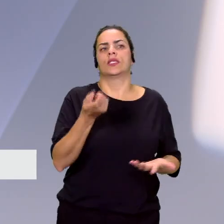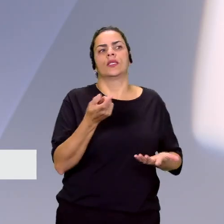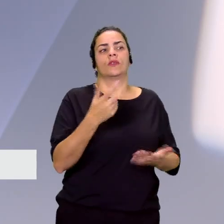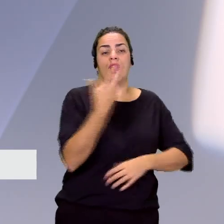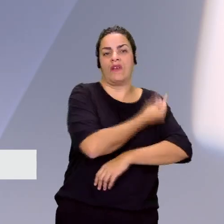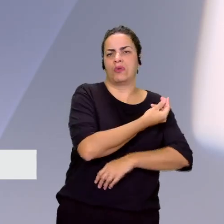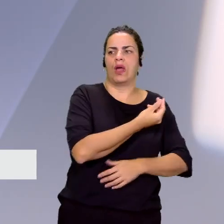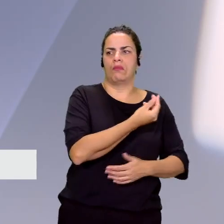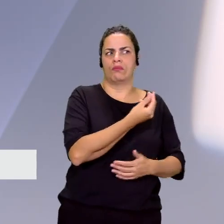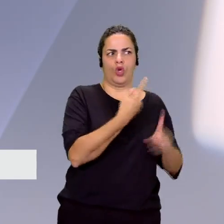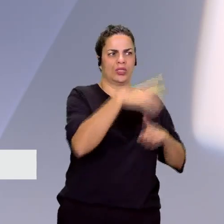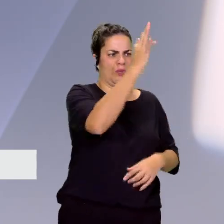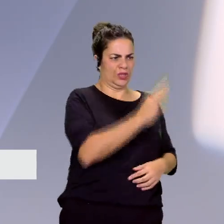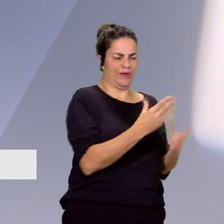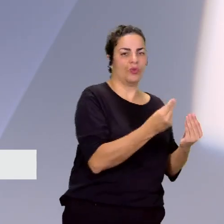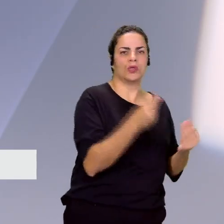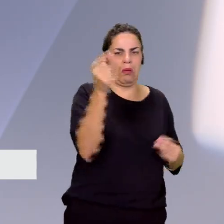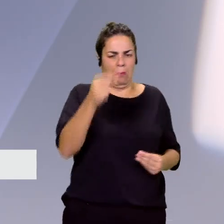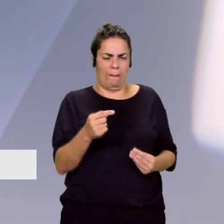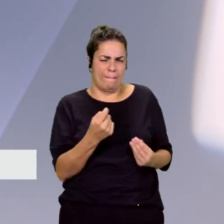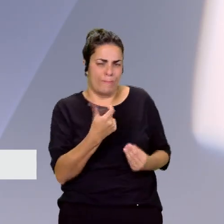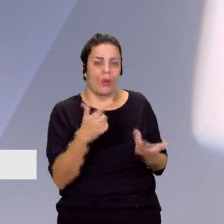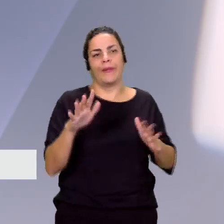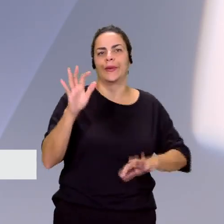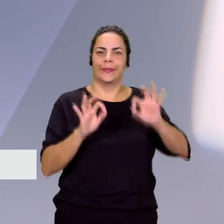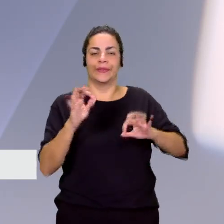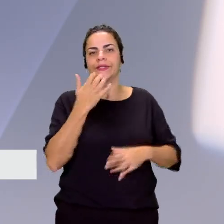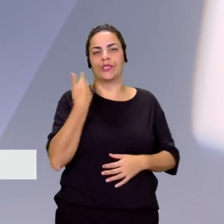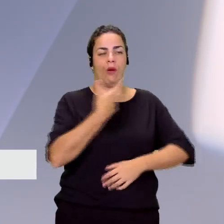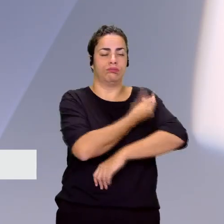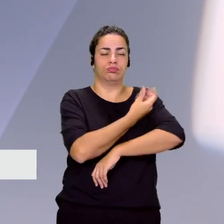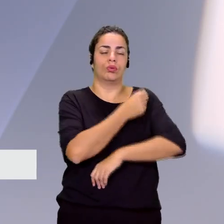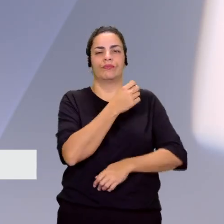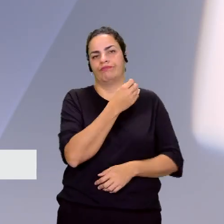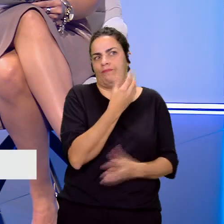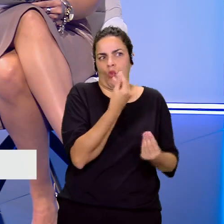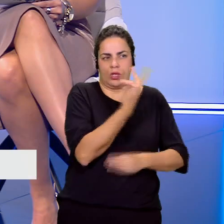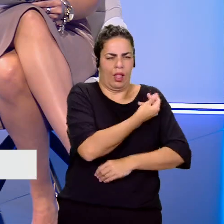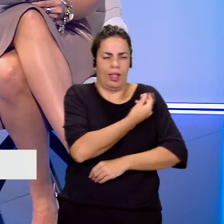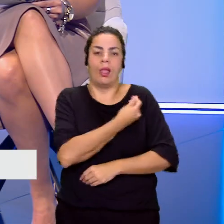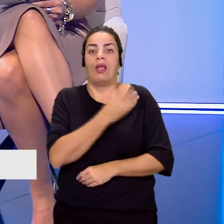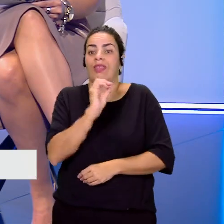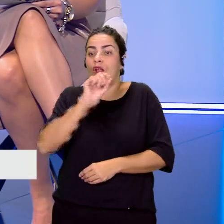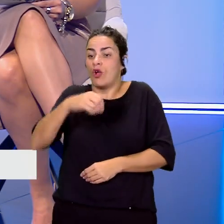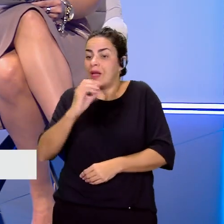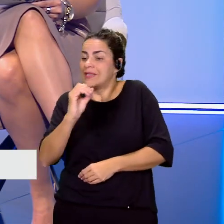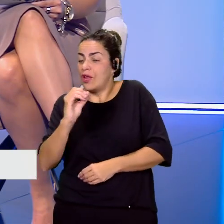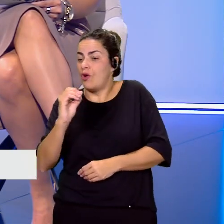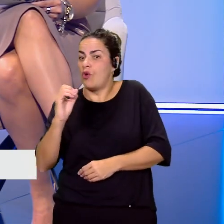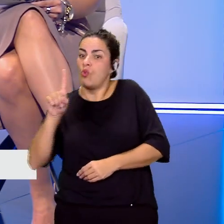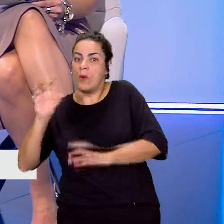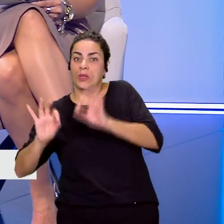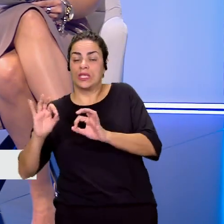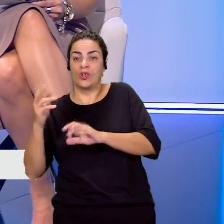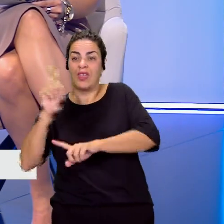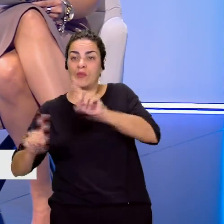cuestión de porcentaje. Si yo pongo 200.000 dosis y tengo un 0,01% de problemas, pues esos 10 o 20 casos me van a salir en